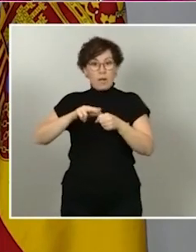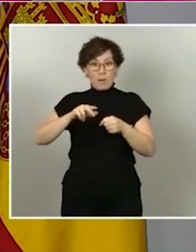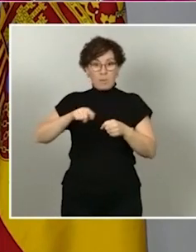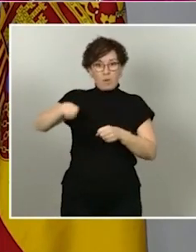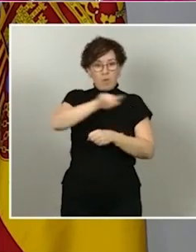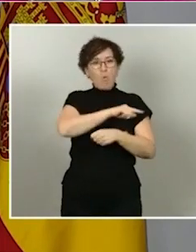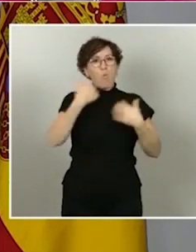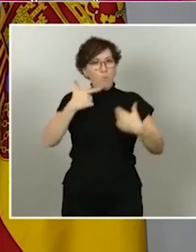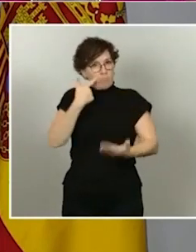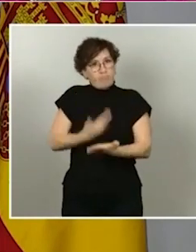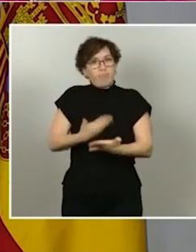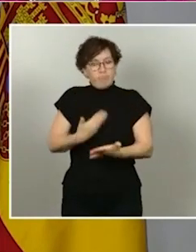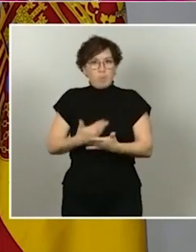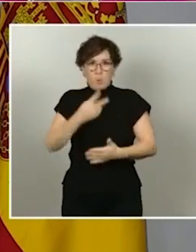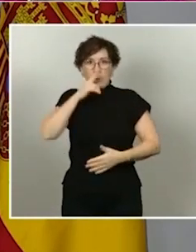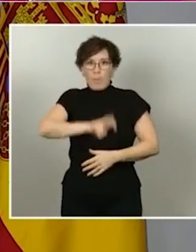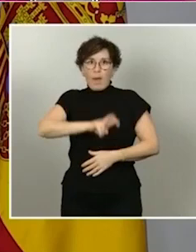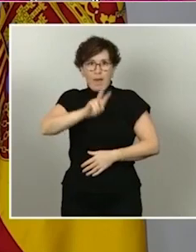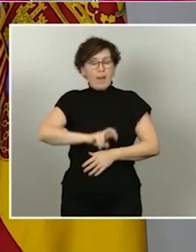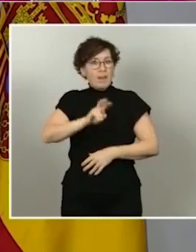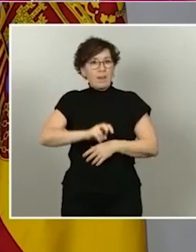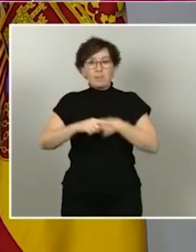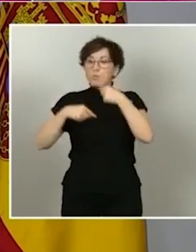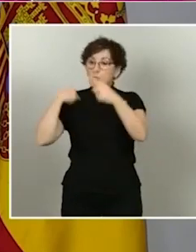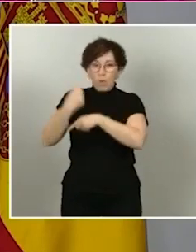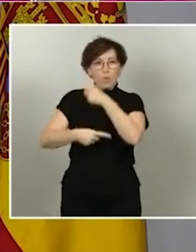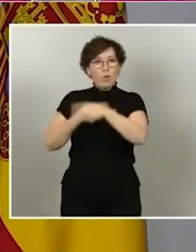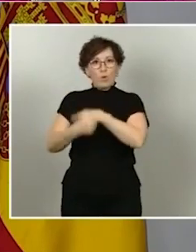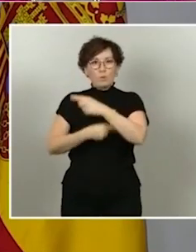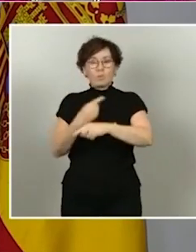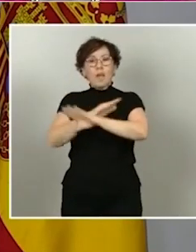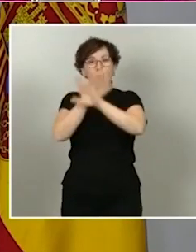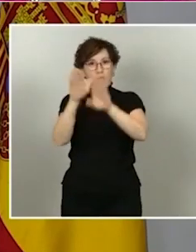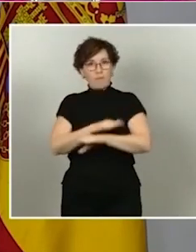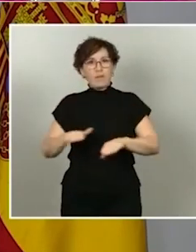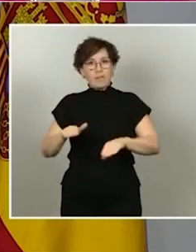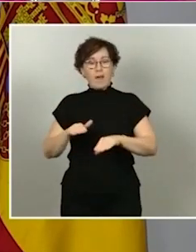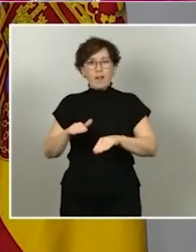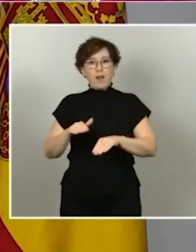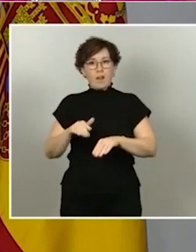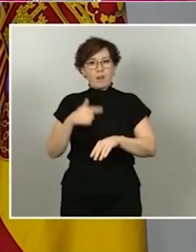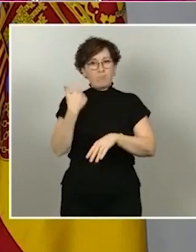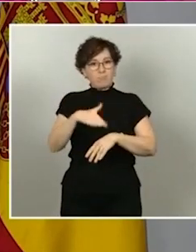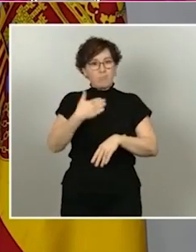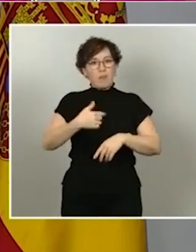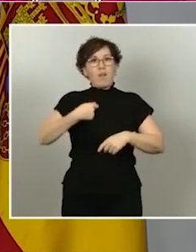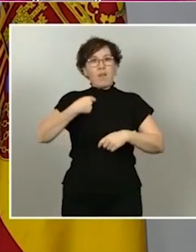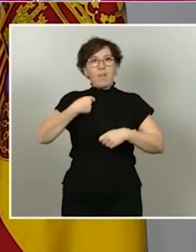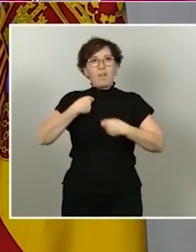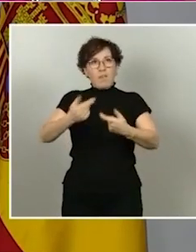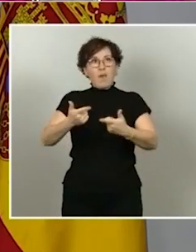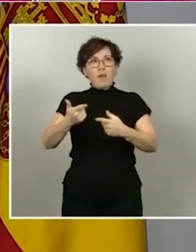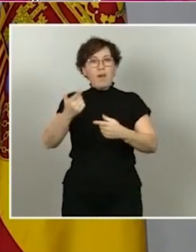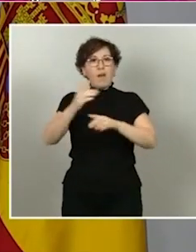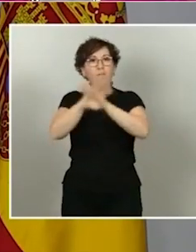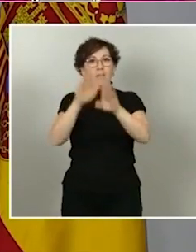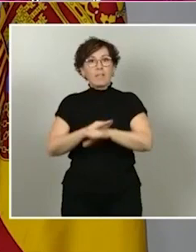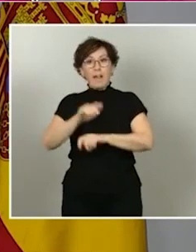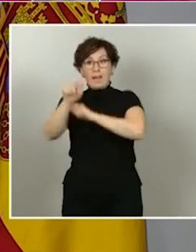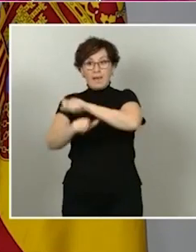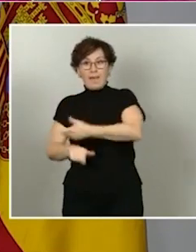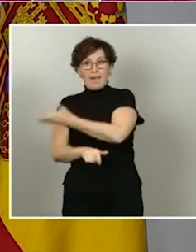que se dé una imagen de la Guardia Civil distorsionada, de que no somos un cuerpo imparcial y que no somos un cuerpo que está al